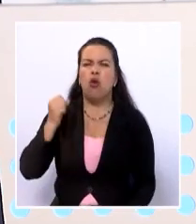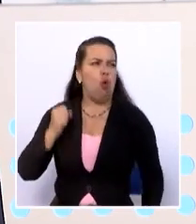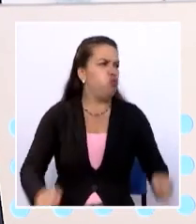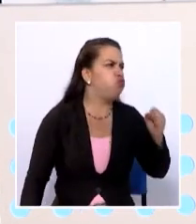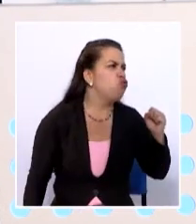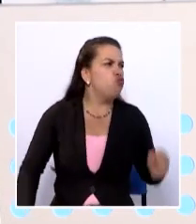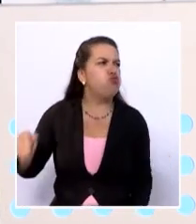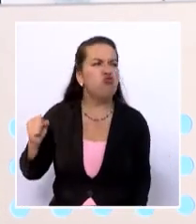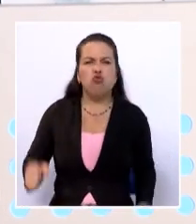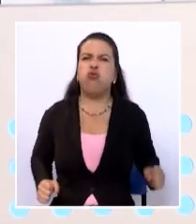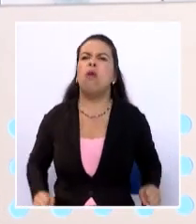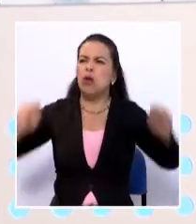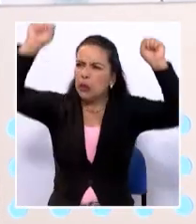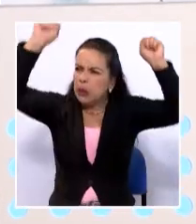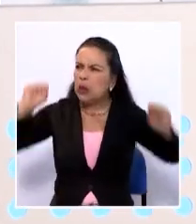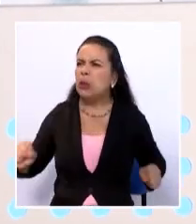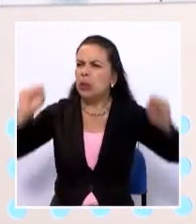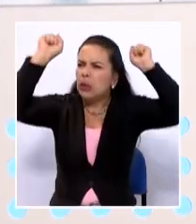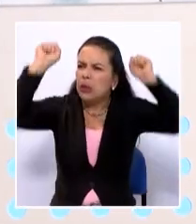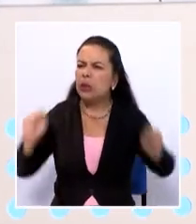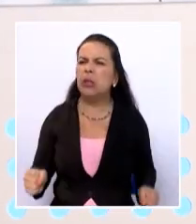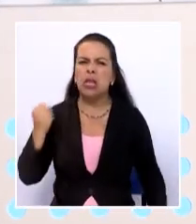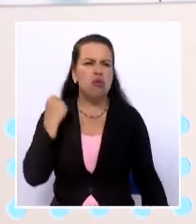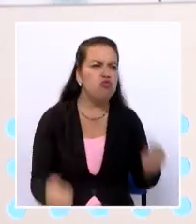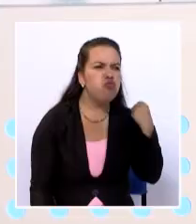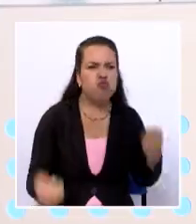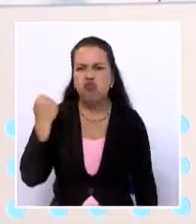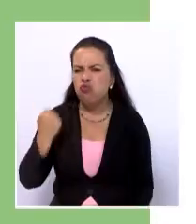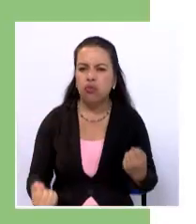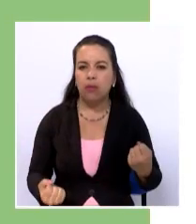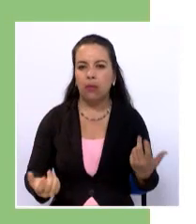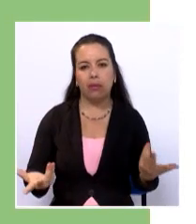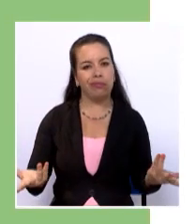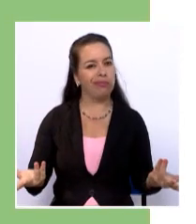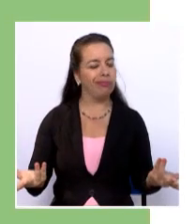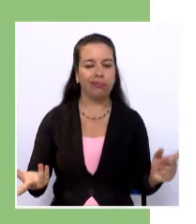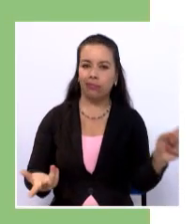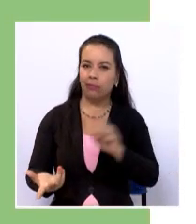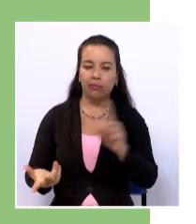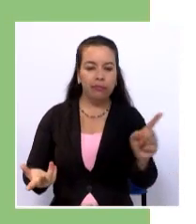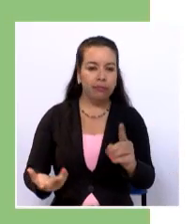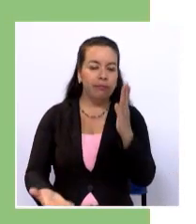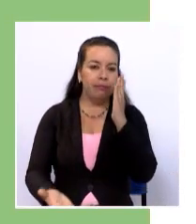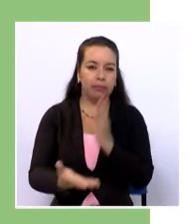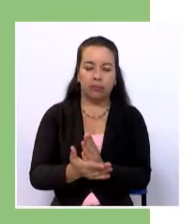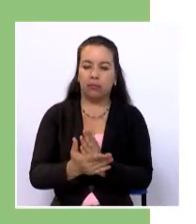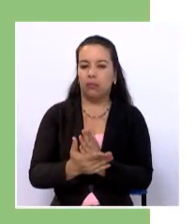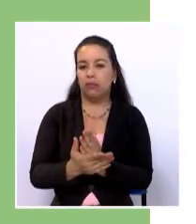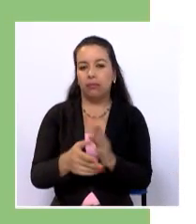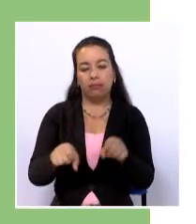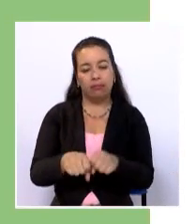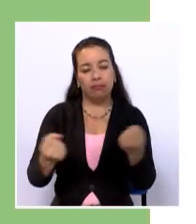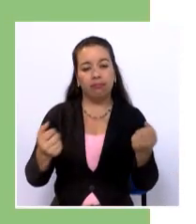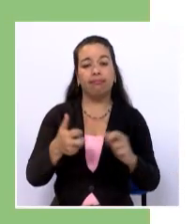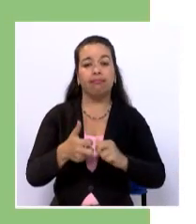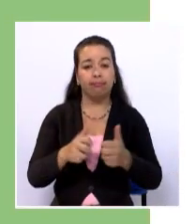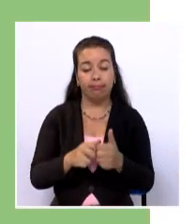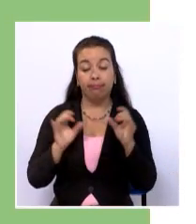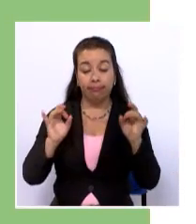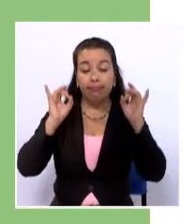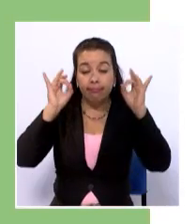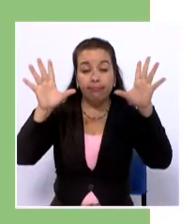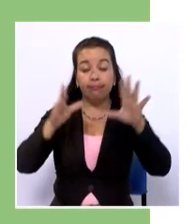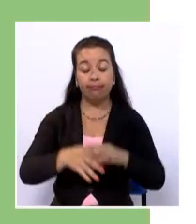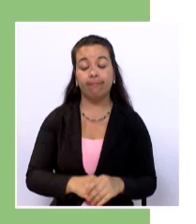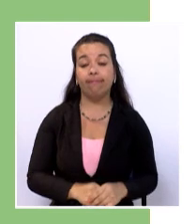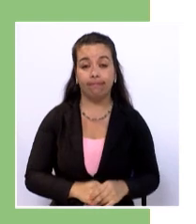y empiezo de una hacer una cantidad de actividades de choque que lo que me ha generar el desgaste contusiones microtraumas que es una de las causas más